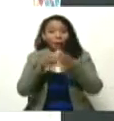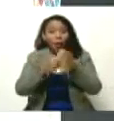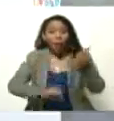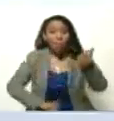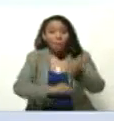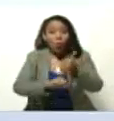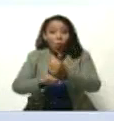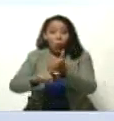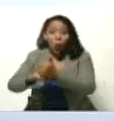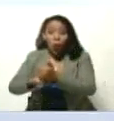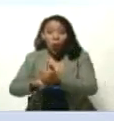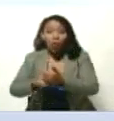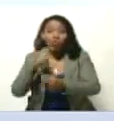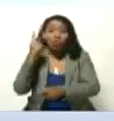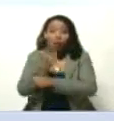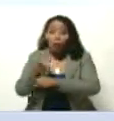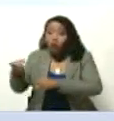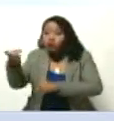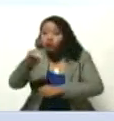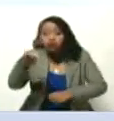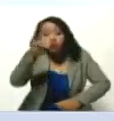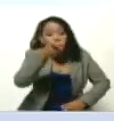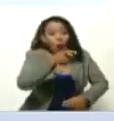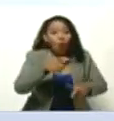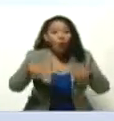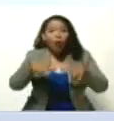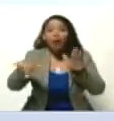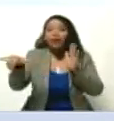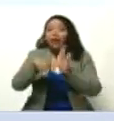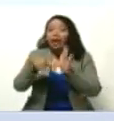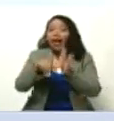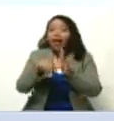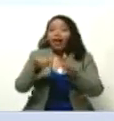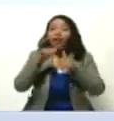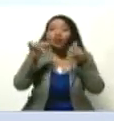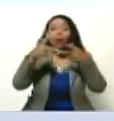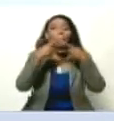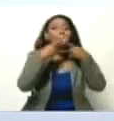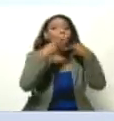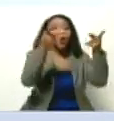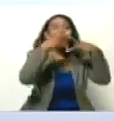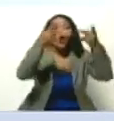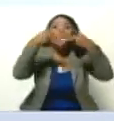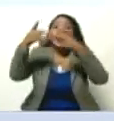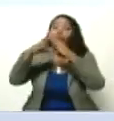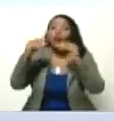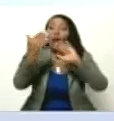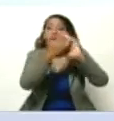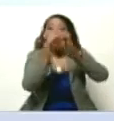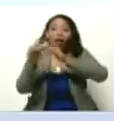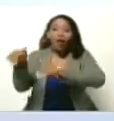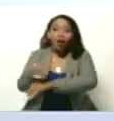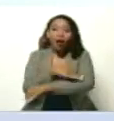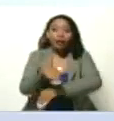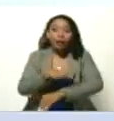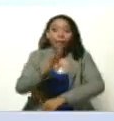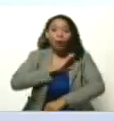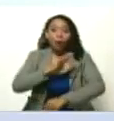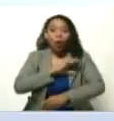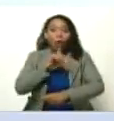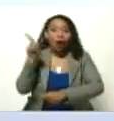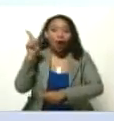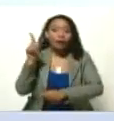buscar un lugar cercano y dar esa información en todas las comunidades y las calles que